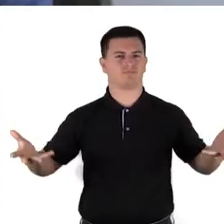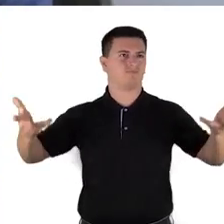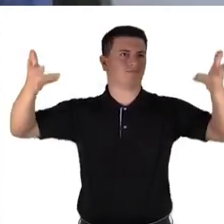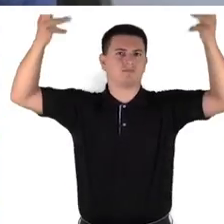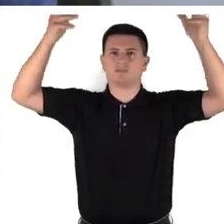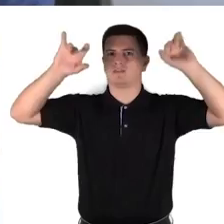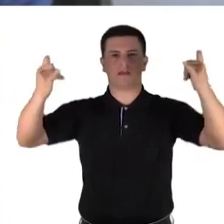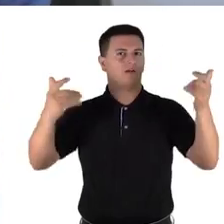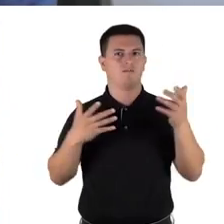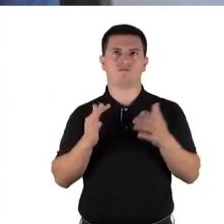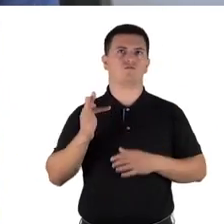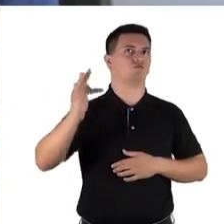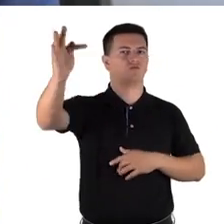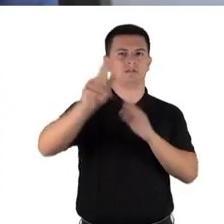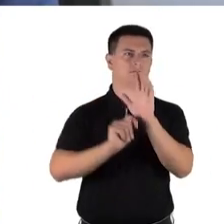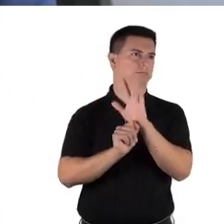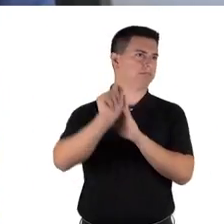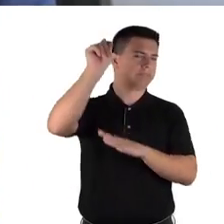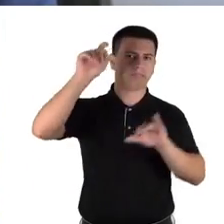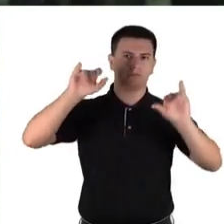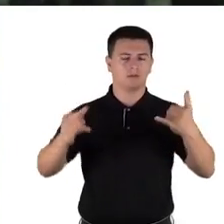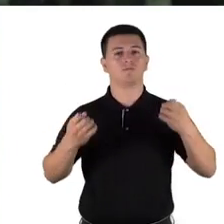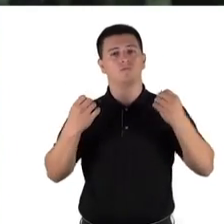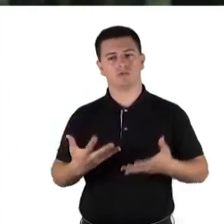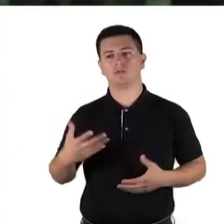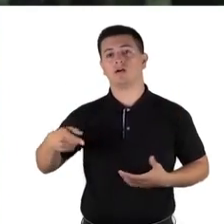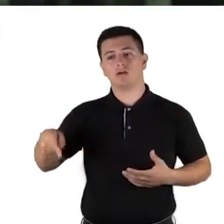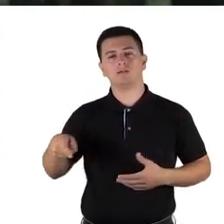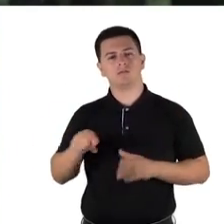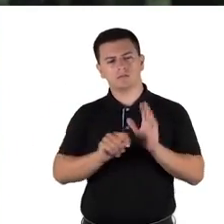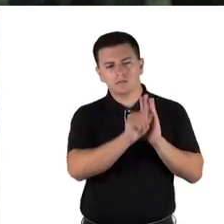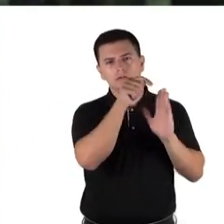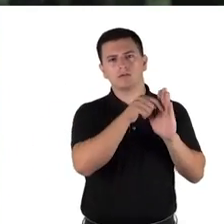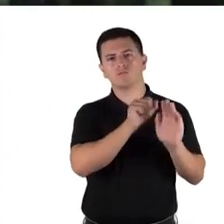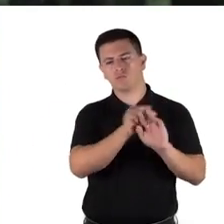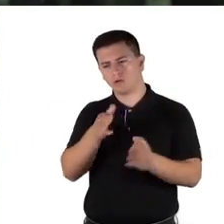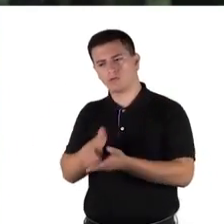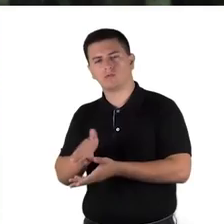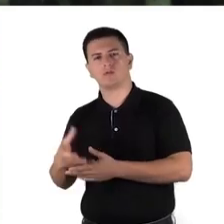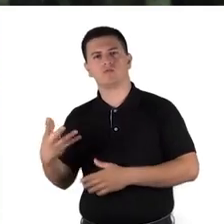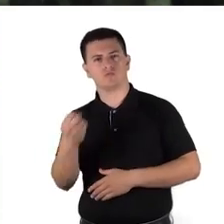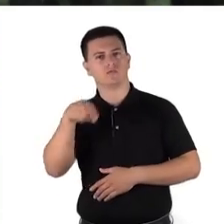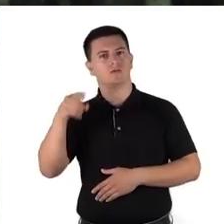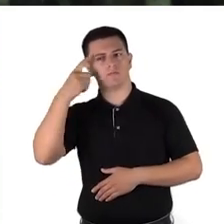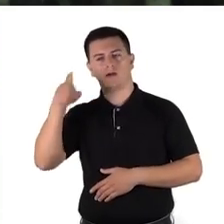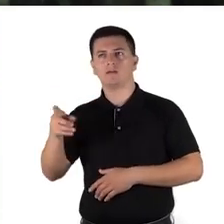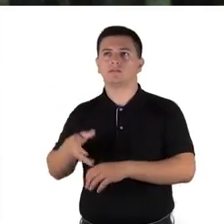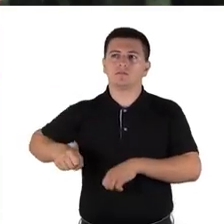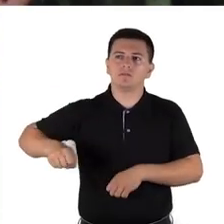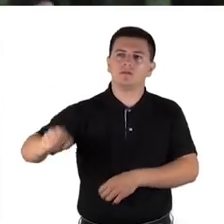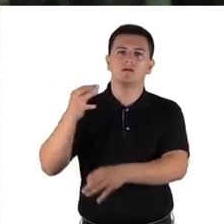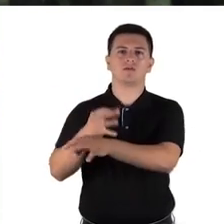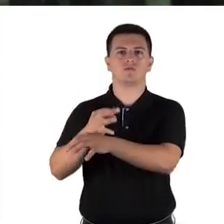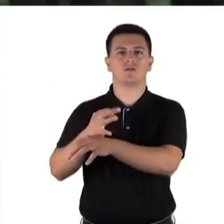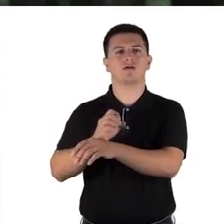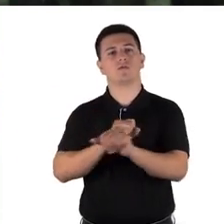tienen que convivir. Van a tener que convivir con él. Exacto. Y les va a brindar herramientas de aprendizaje sumamente importantes para el día que deban ir a una educación más formal